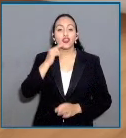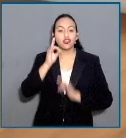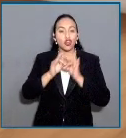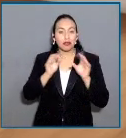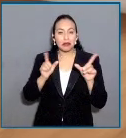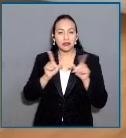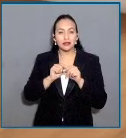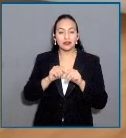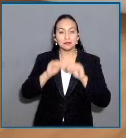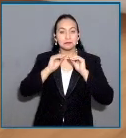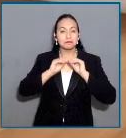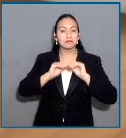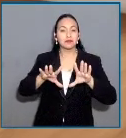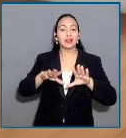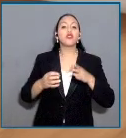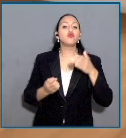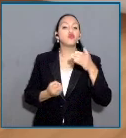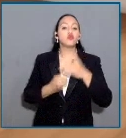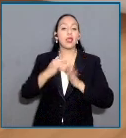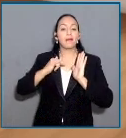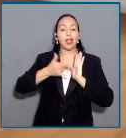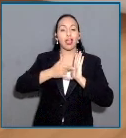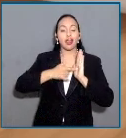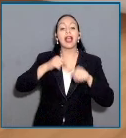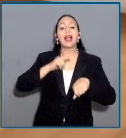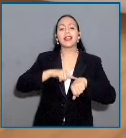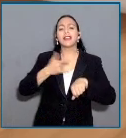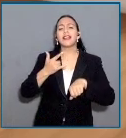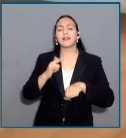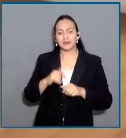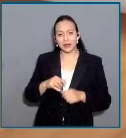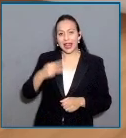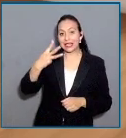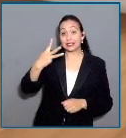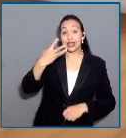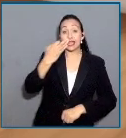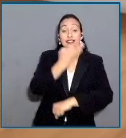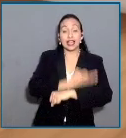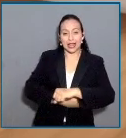nuevo horario a las 15 horas y el noticiario nocturno en su horario